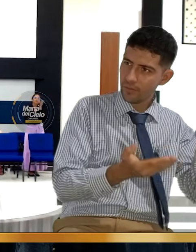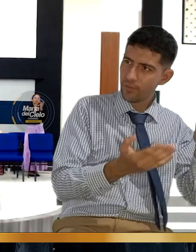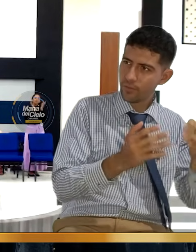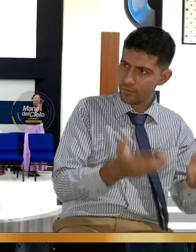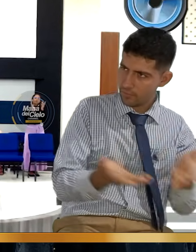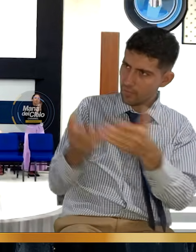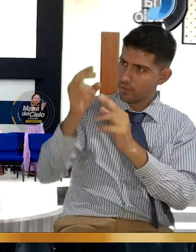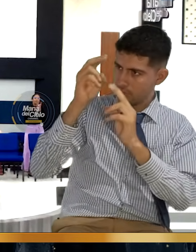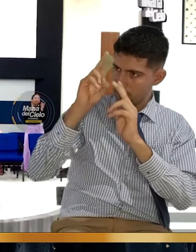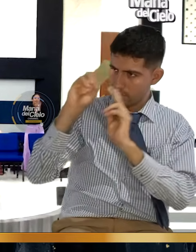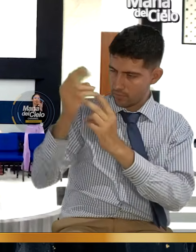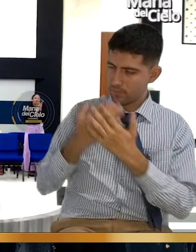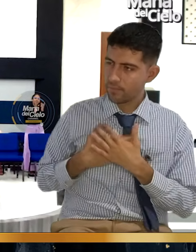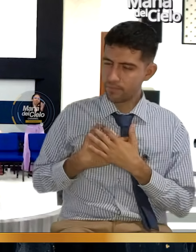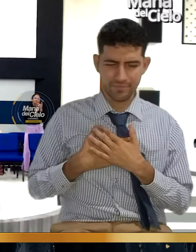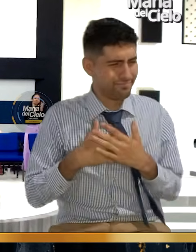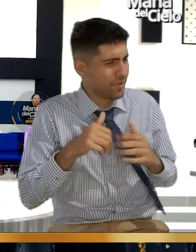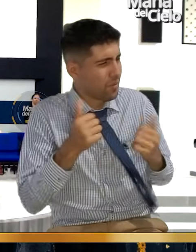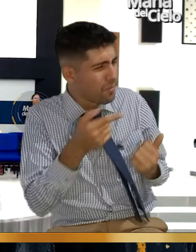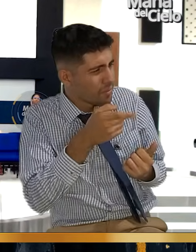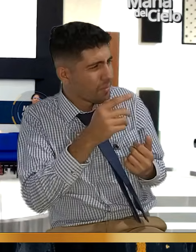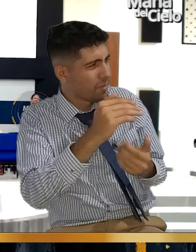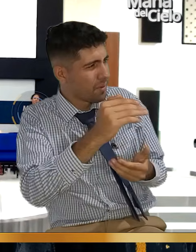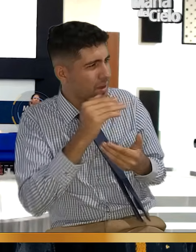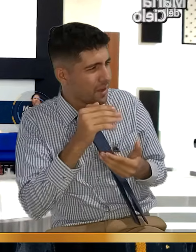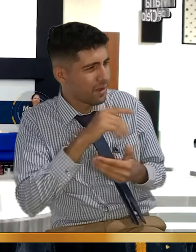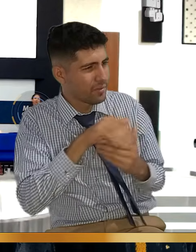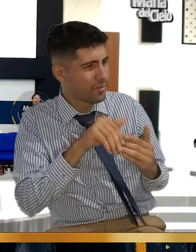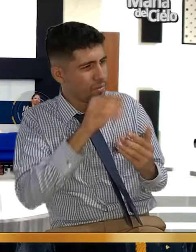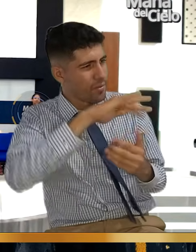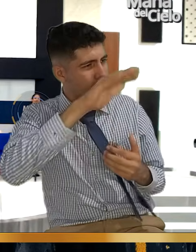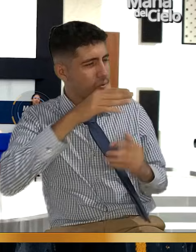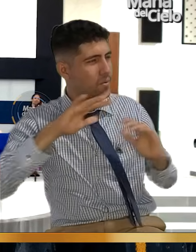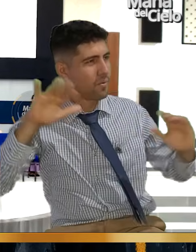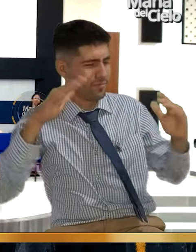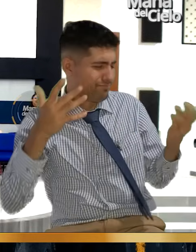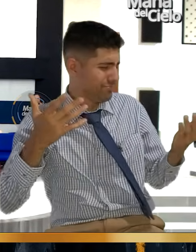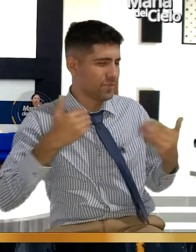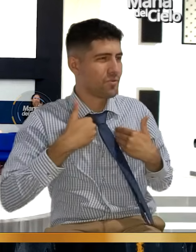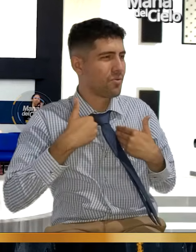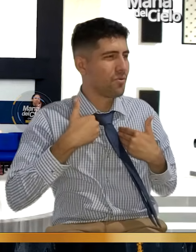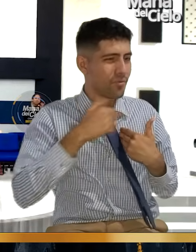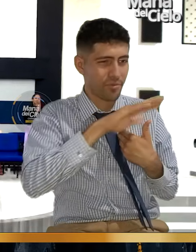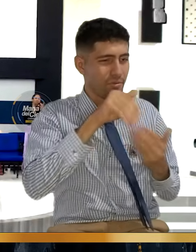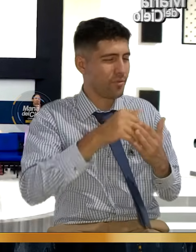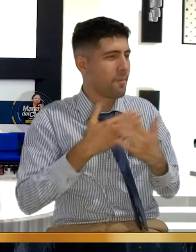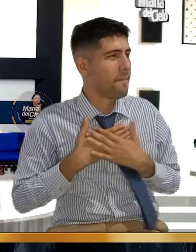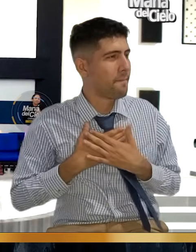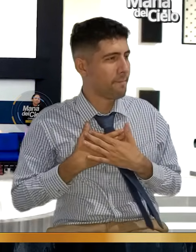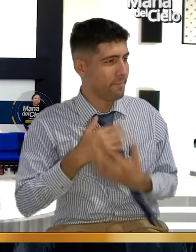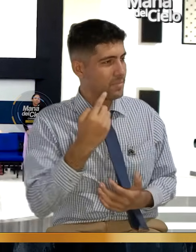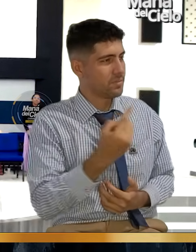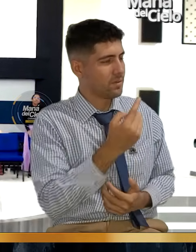Cuando usted conoce esta palabra, usted la tiene clara. El diablo le dice que te voy a enfermar, pero